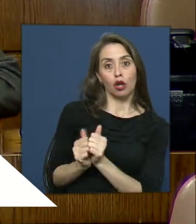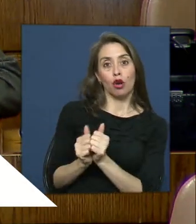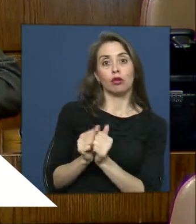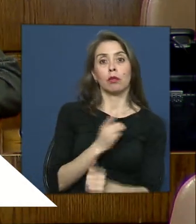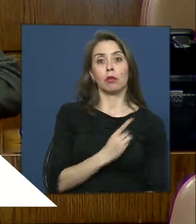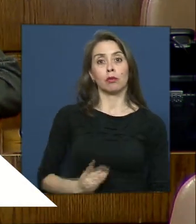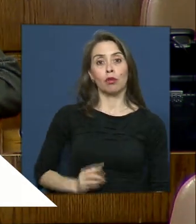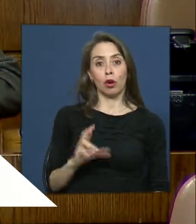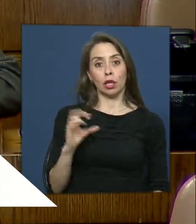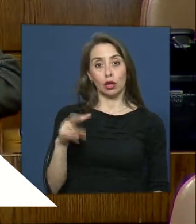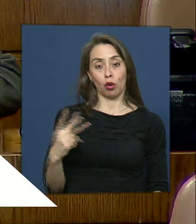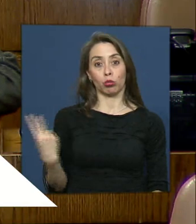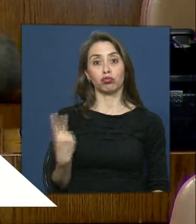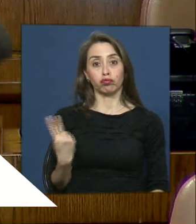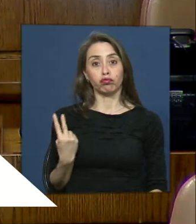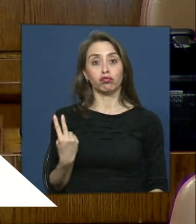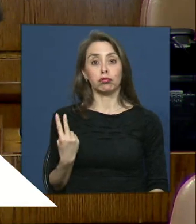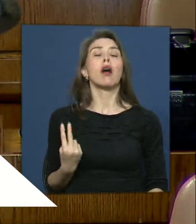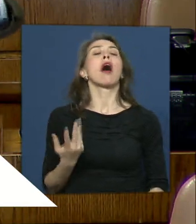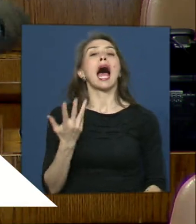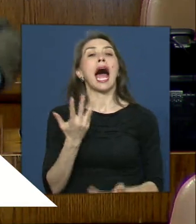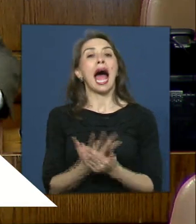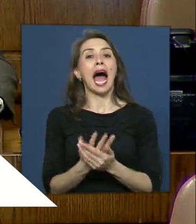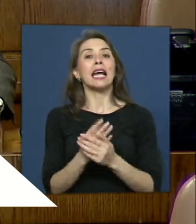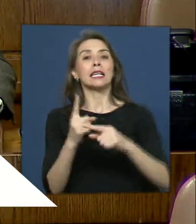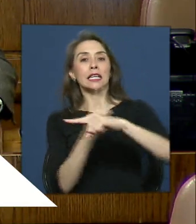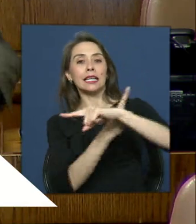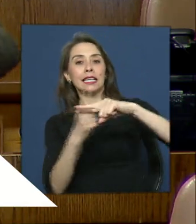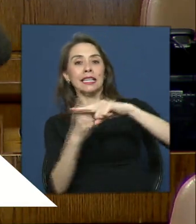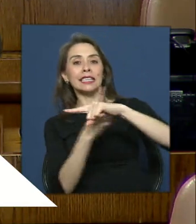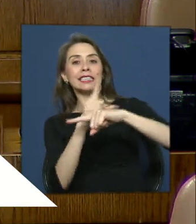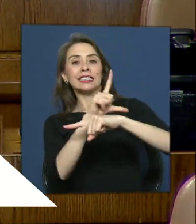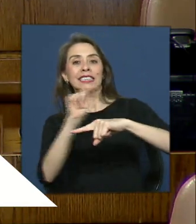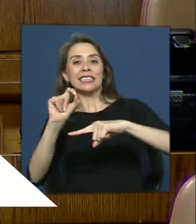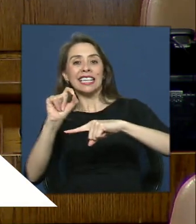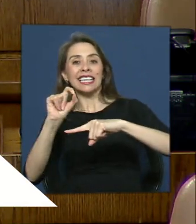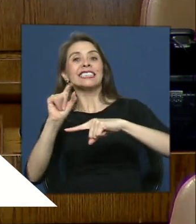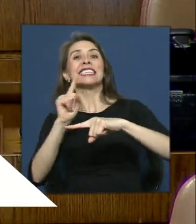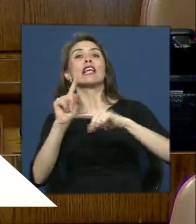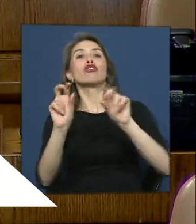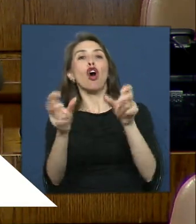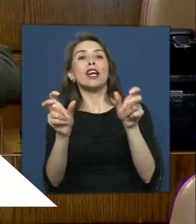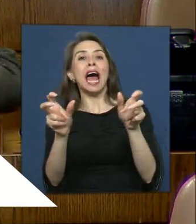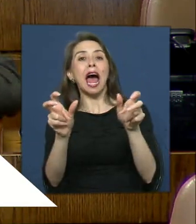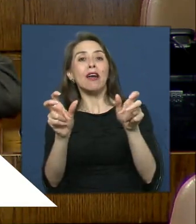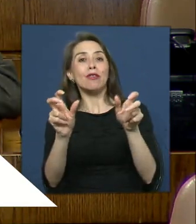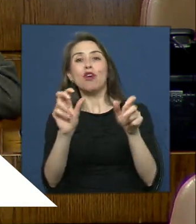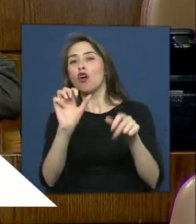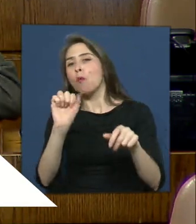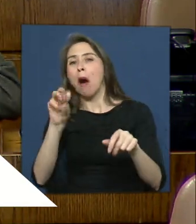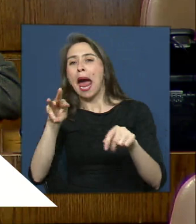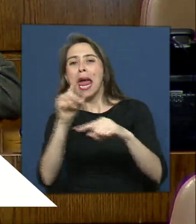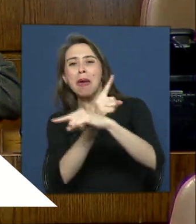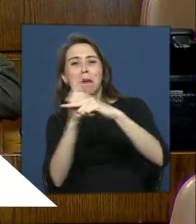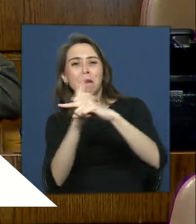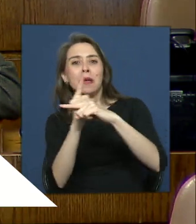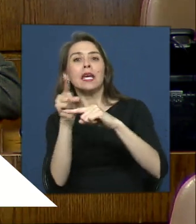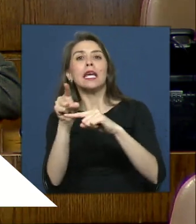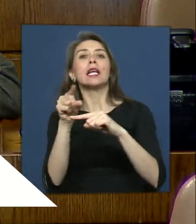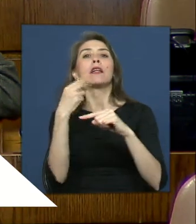Rincón, tienen en la banda de los 700 precisamente sus sistemas de emergencia.